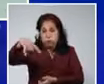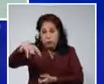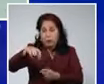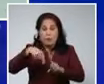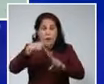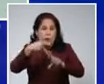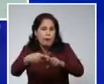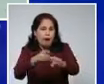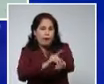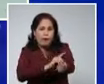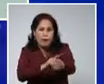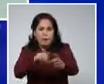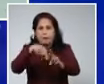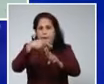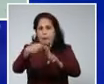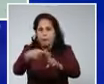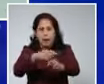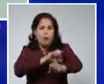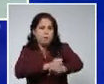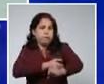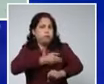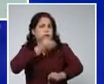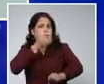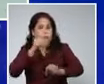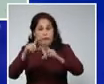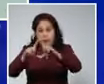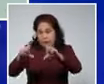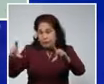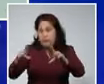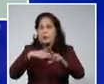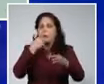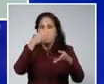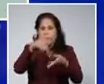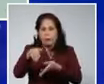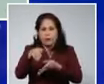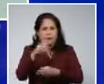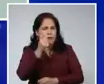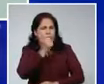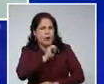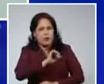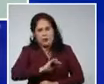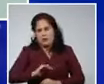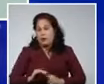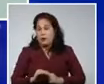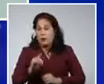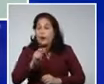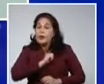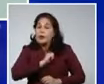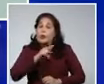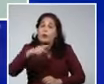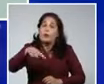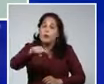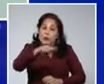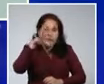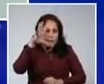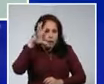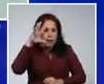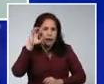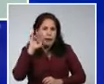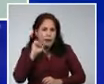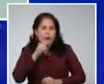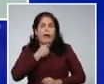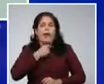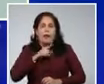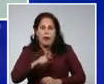factores. Lo que queremos con este cuadro es tener en cuenta a las personas que tenemos algunos de